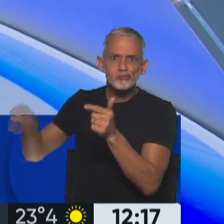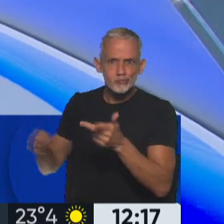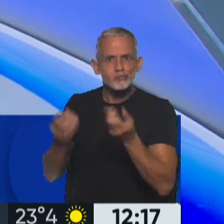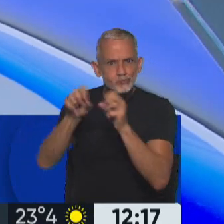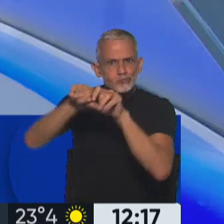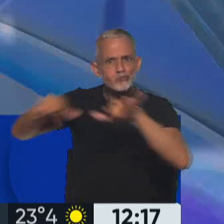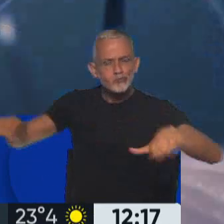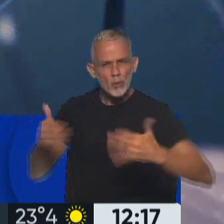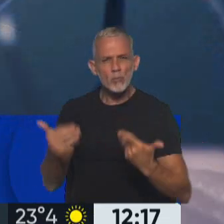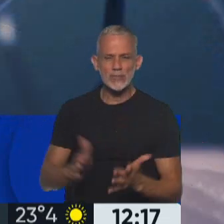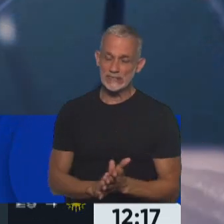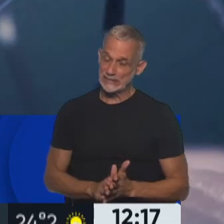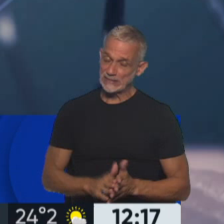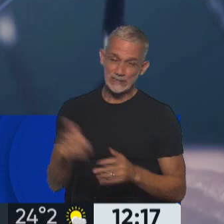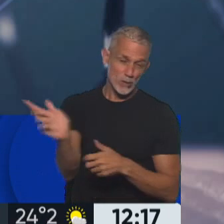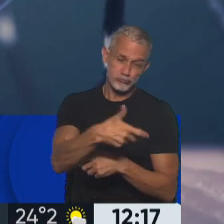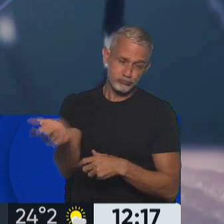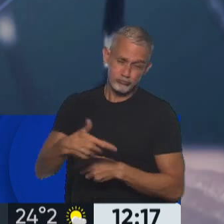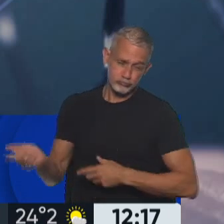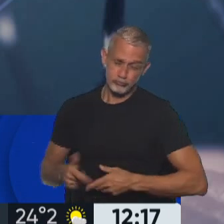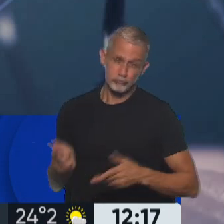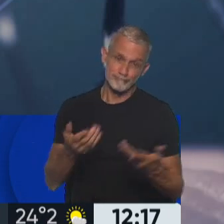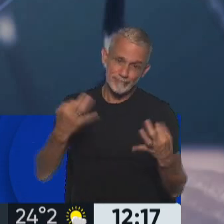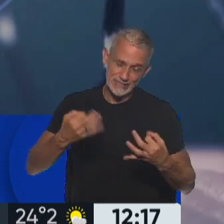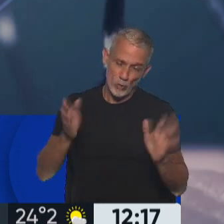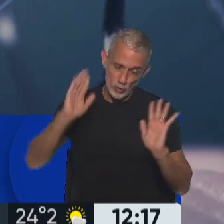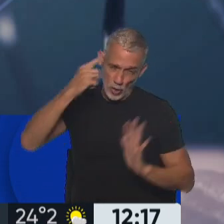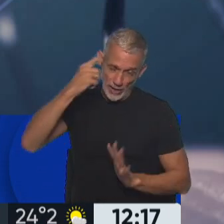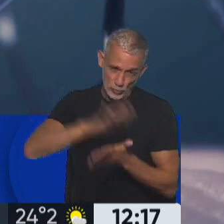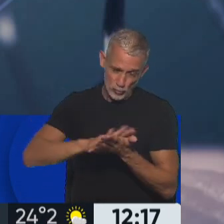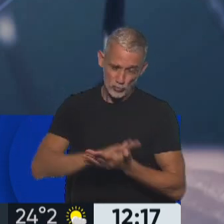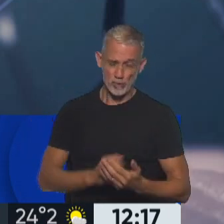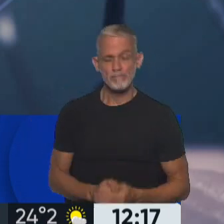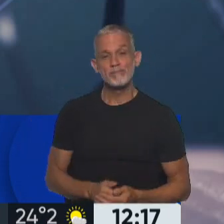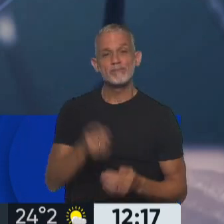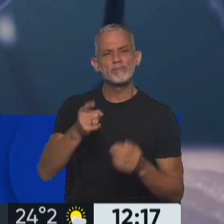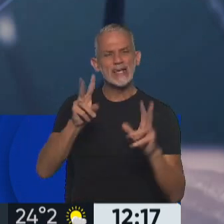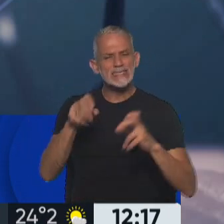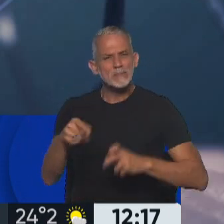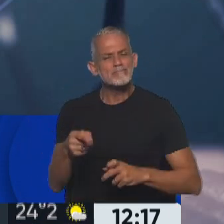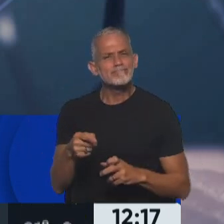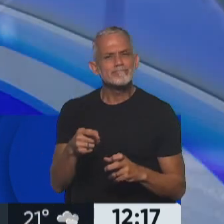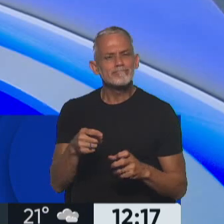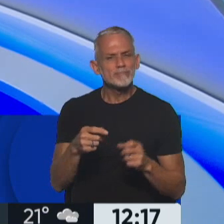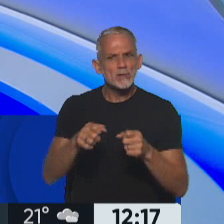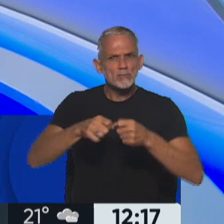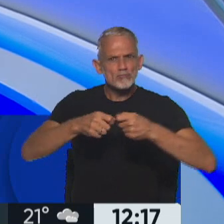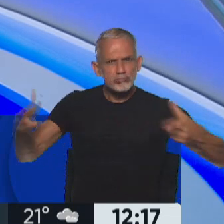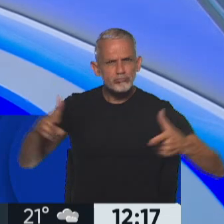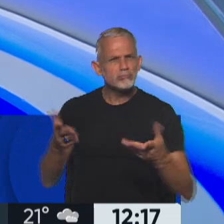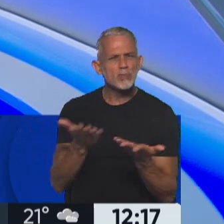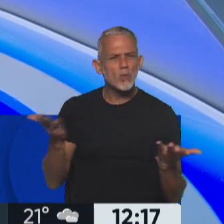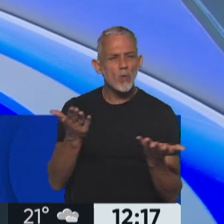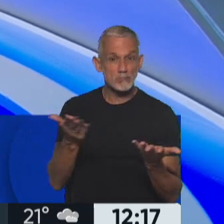Así que, bueno, yo creo que hay que fumigar, no hay otra. Ahora, doctor, una de las cosas que hacen a esta epidemia aún más grave es el hecho